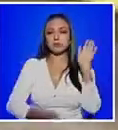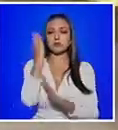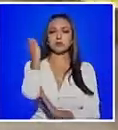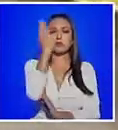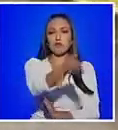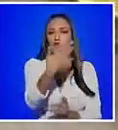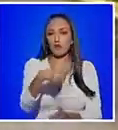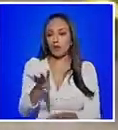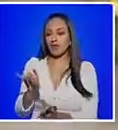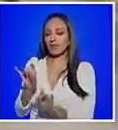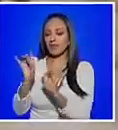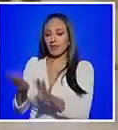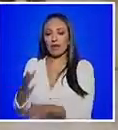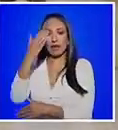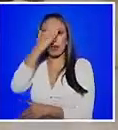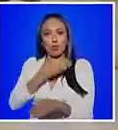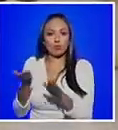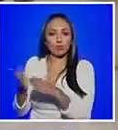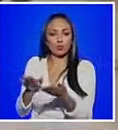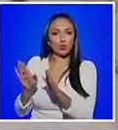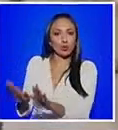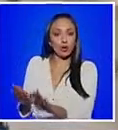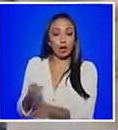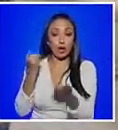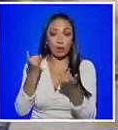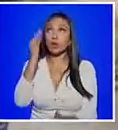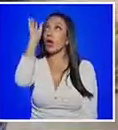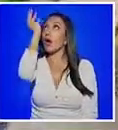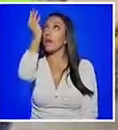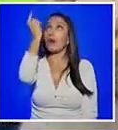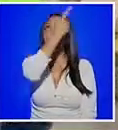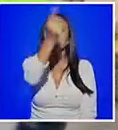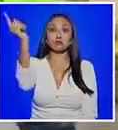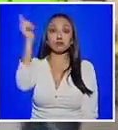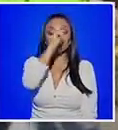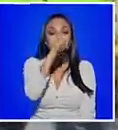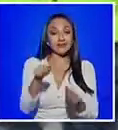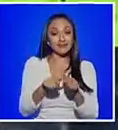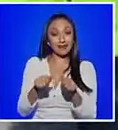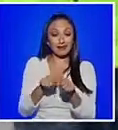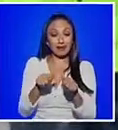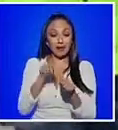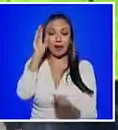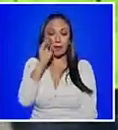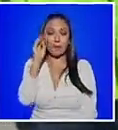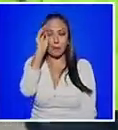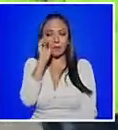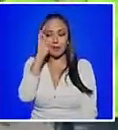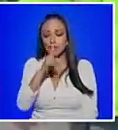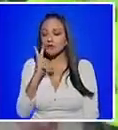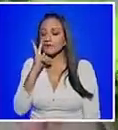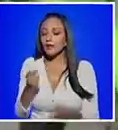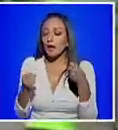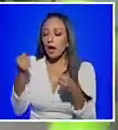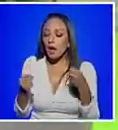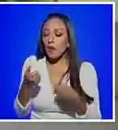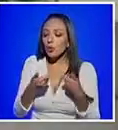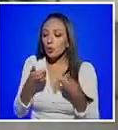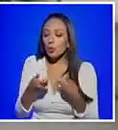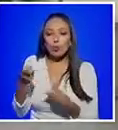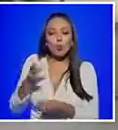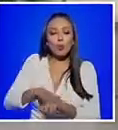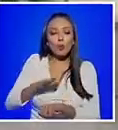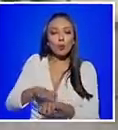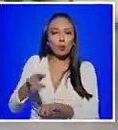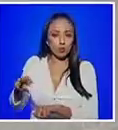del percance. Sin embargo, se revisan las cámaras de seguridad de locales y viviendas del sector para identificar al